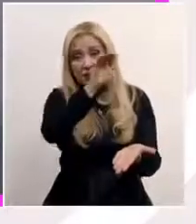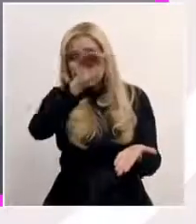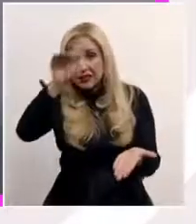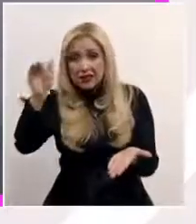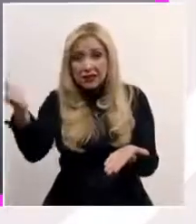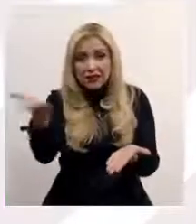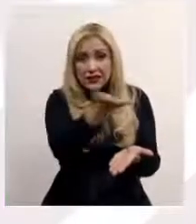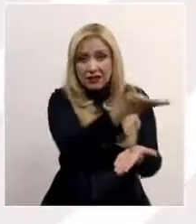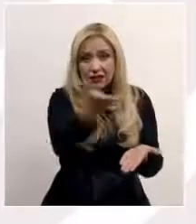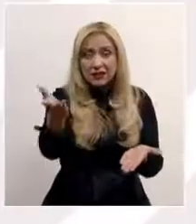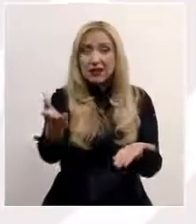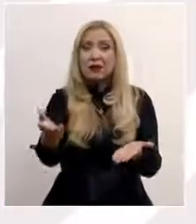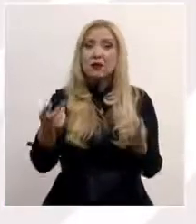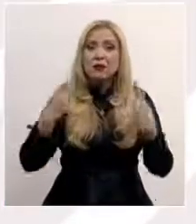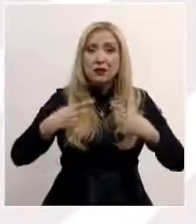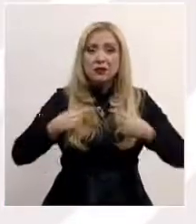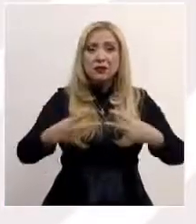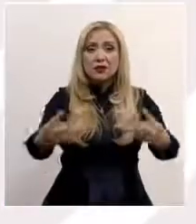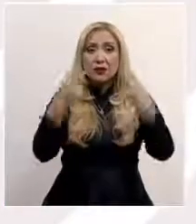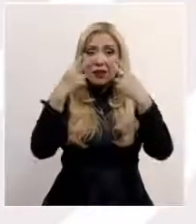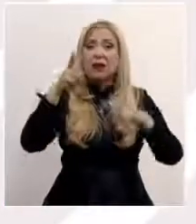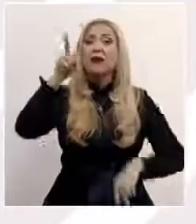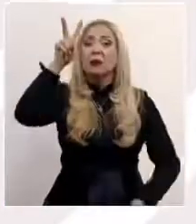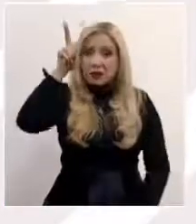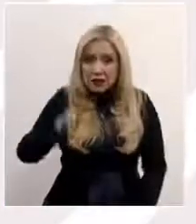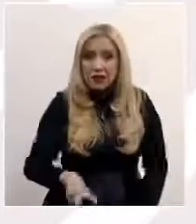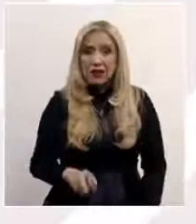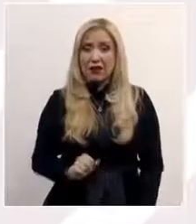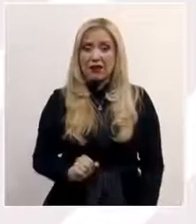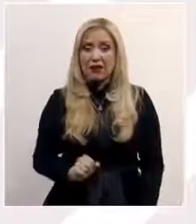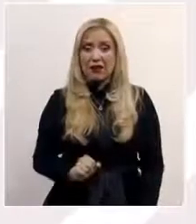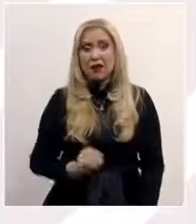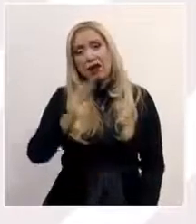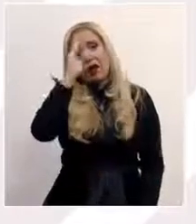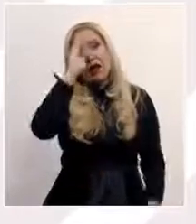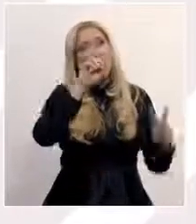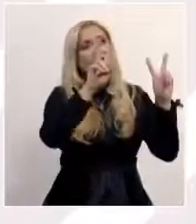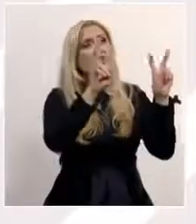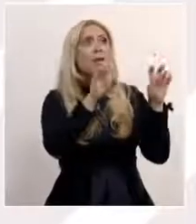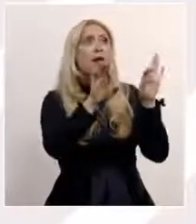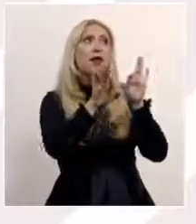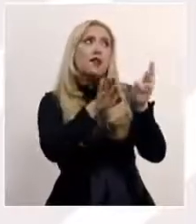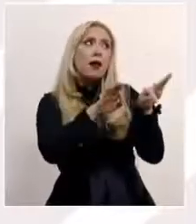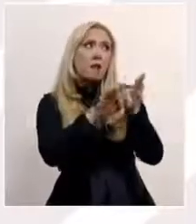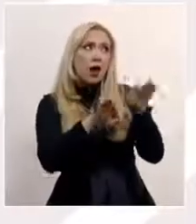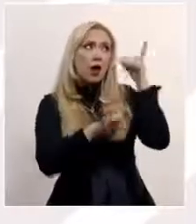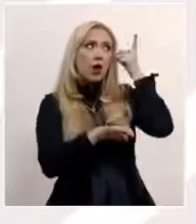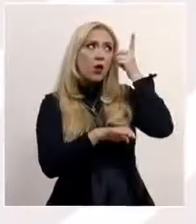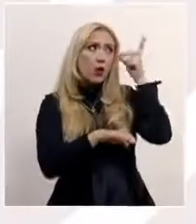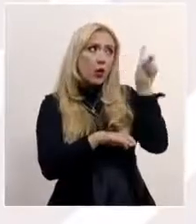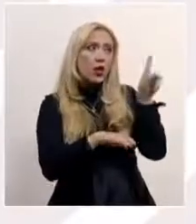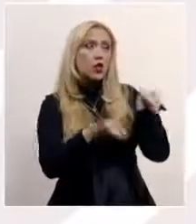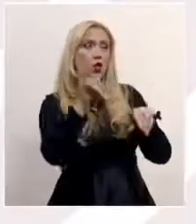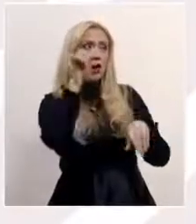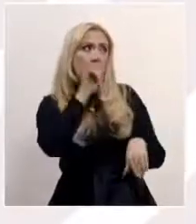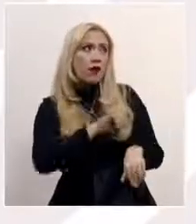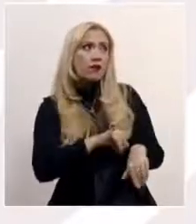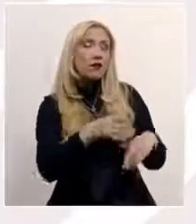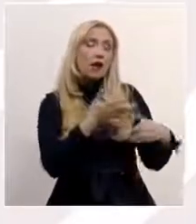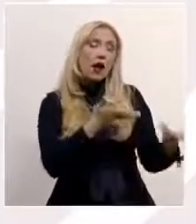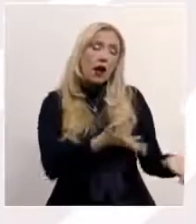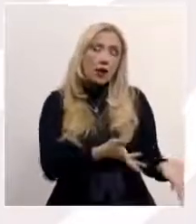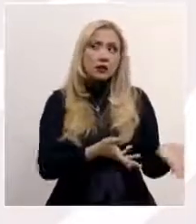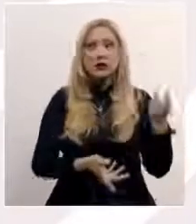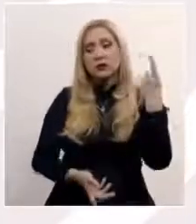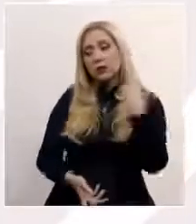la audiencia, ¿no? Esto es real, no es un tema laboral, no es un tema de que el patrón hace su trabajo y le exige